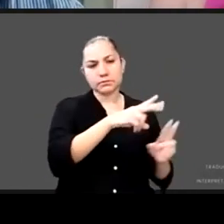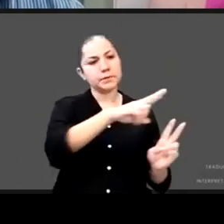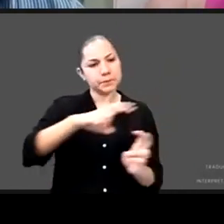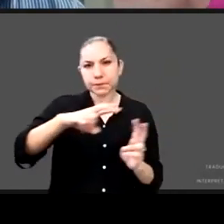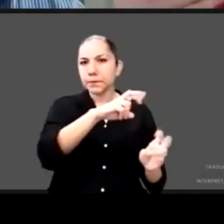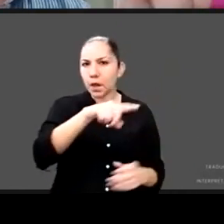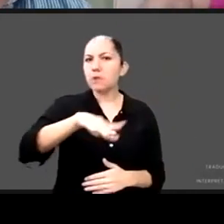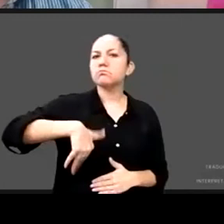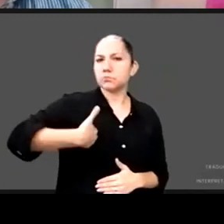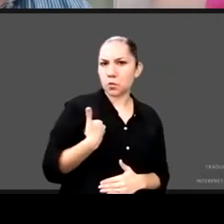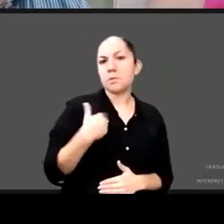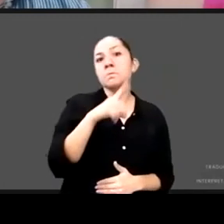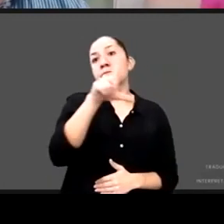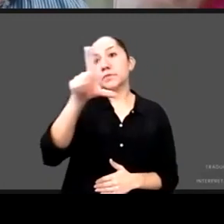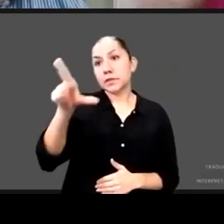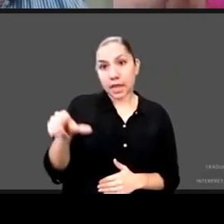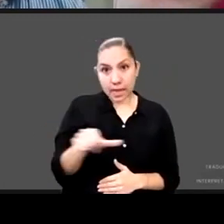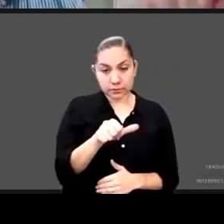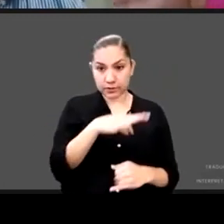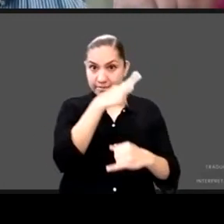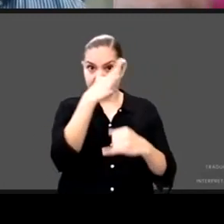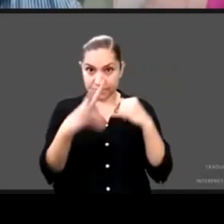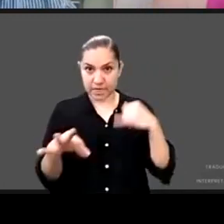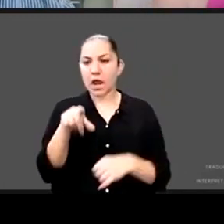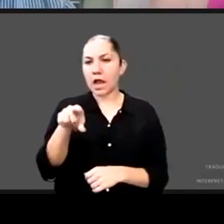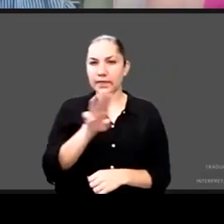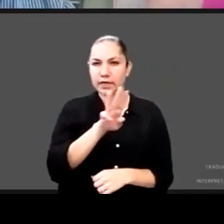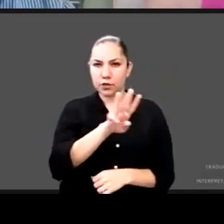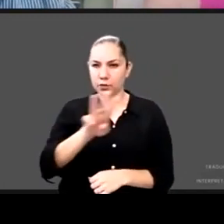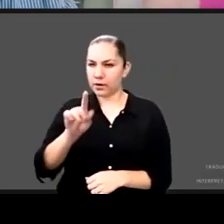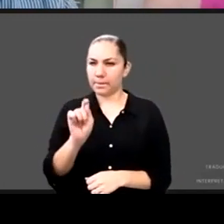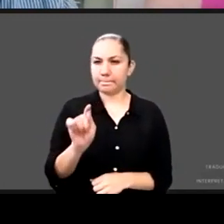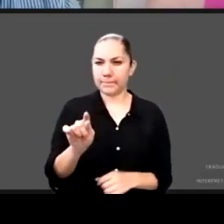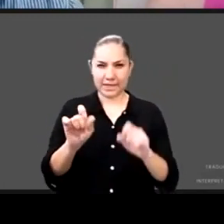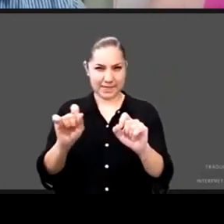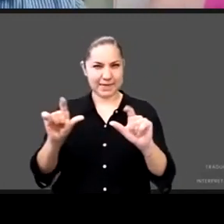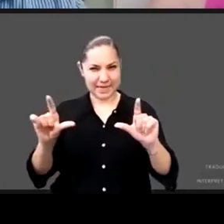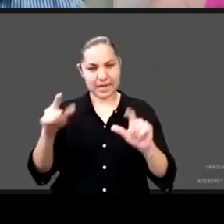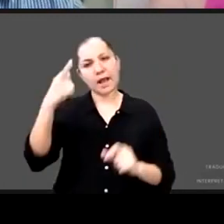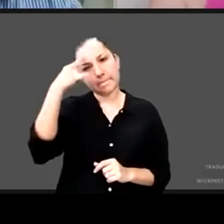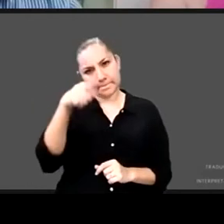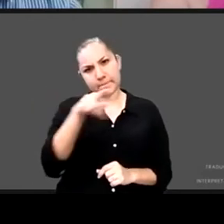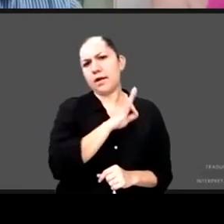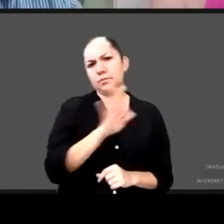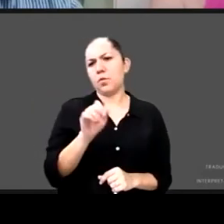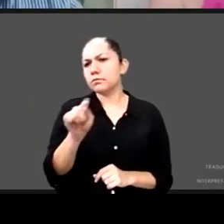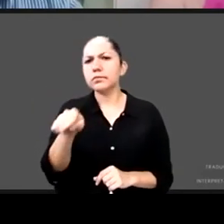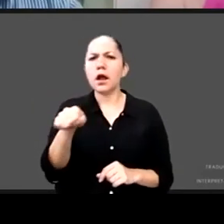acceso. Entonces también al final va a aparecer un link donde ustedes pueden tener la referencia para bajar los